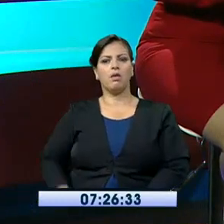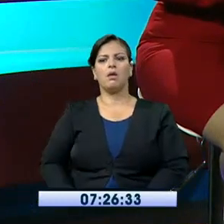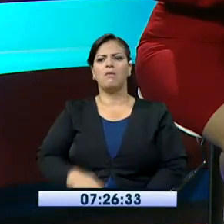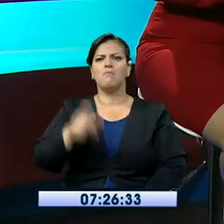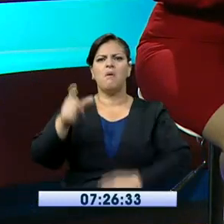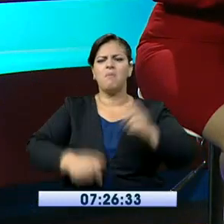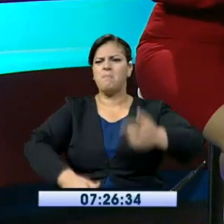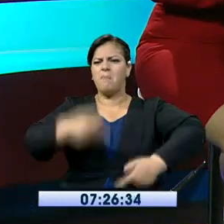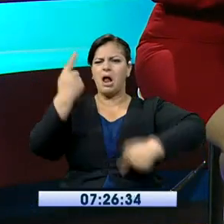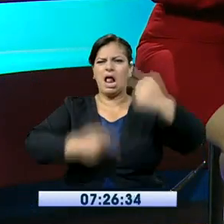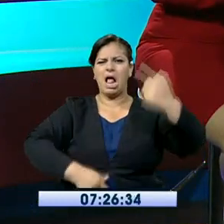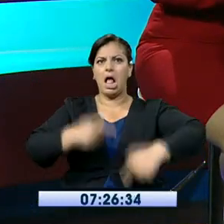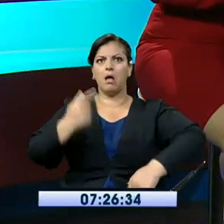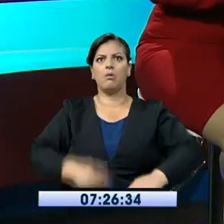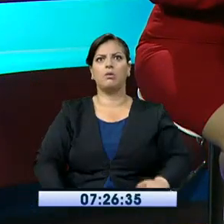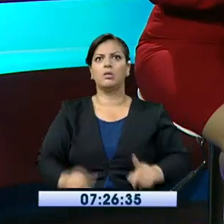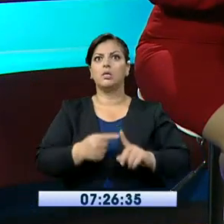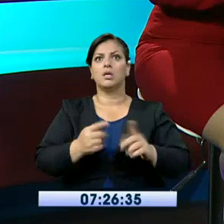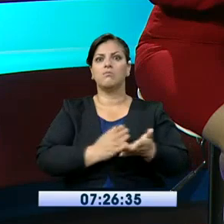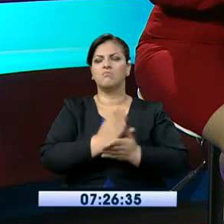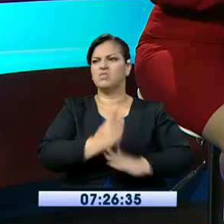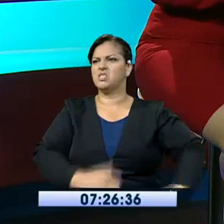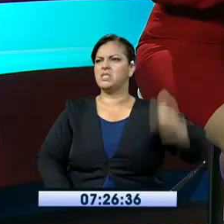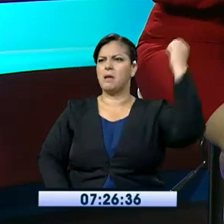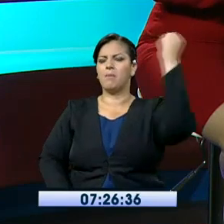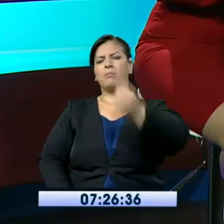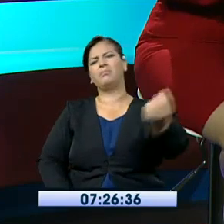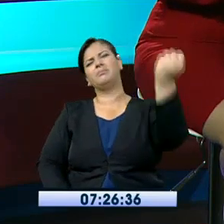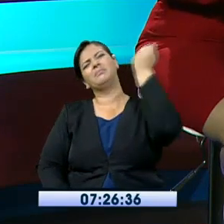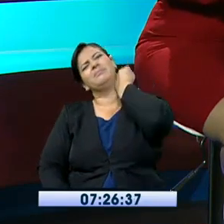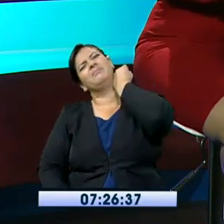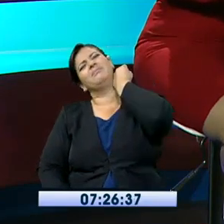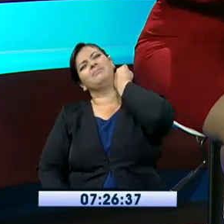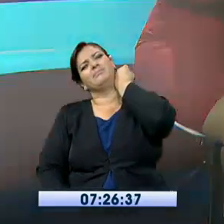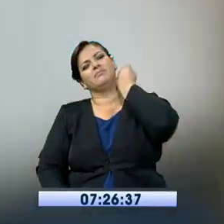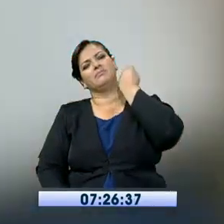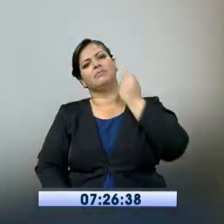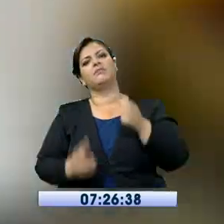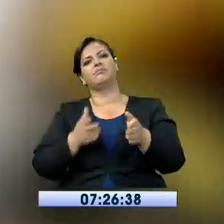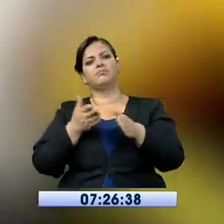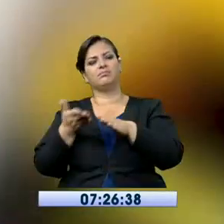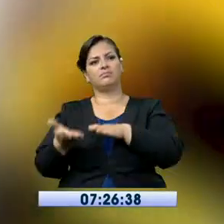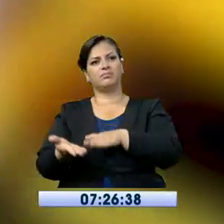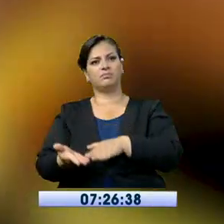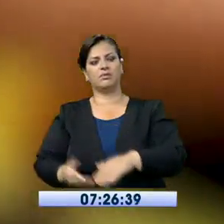crimen, afortunadamente, ya fue detenido. Veamos.